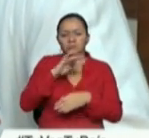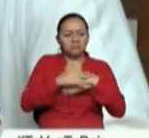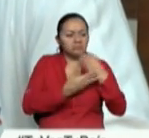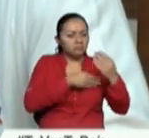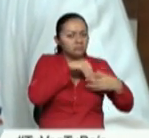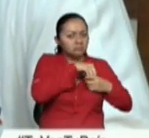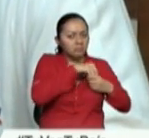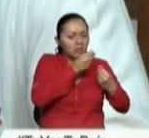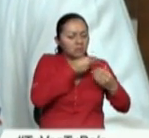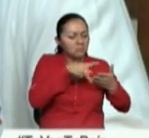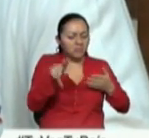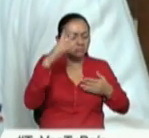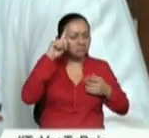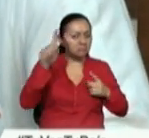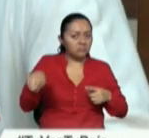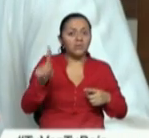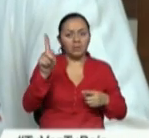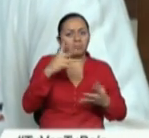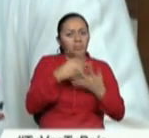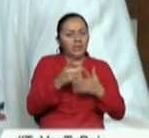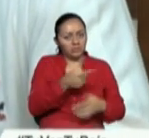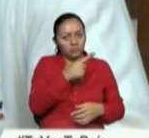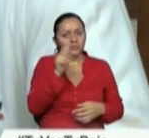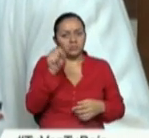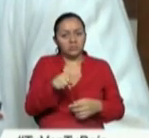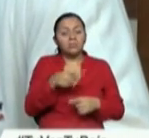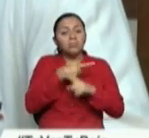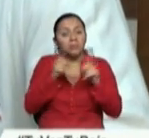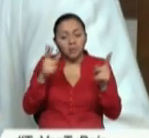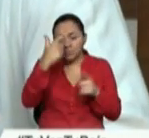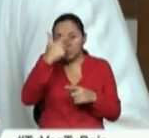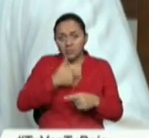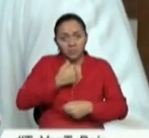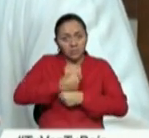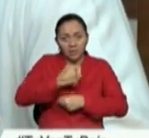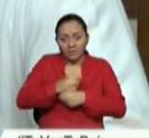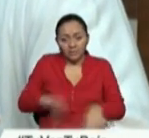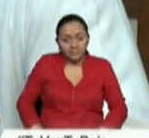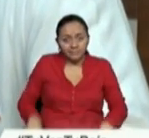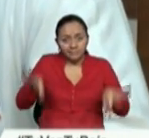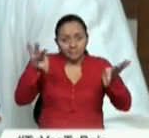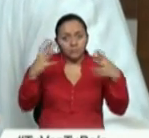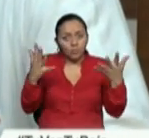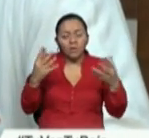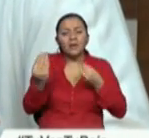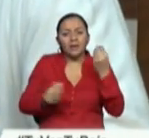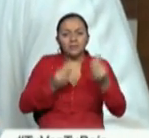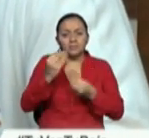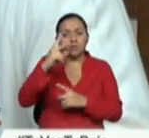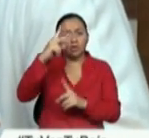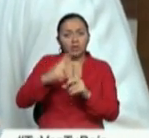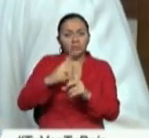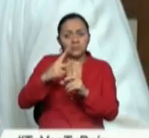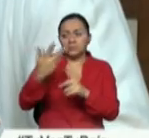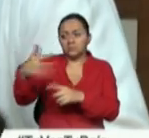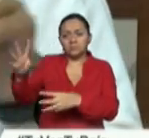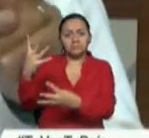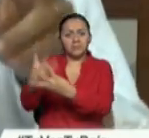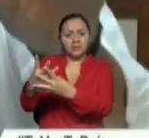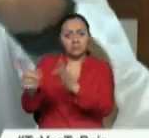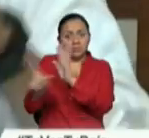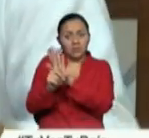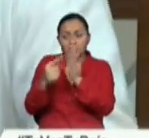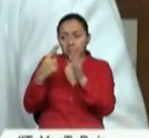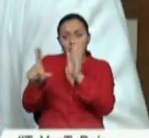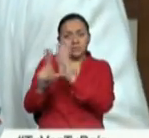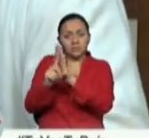pero el Padre de familia que perdió su empleo y no puede seguir pasando las pensiones alimenticias por un tiempo la ley dice que después de un mes se va preso después de